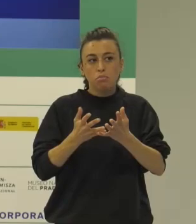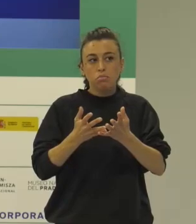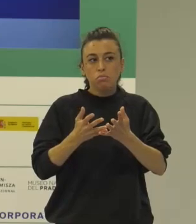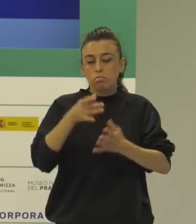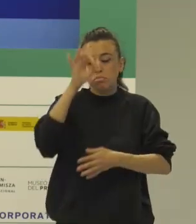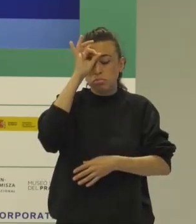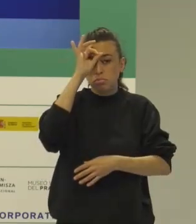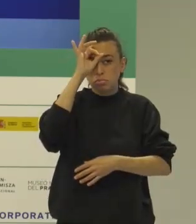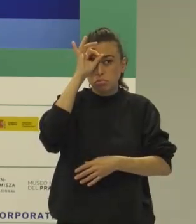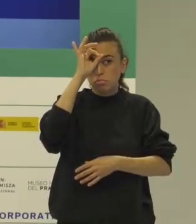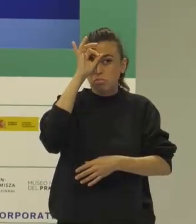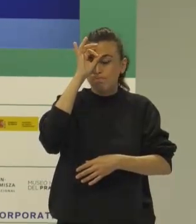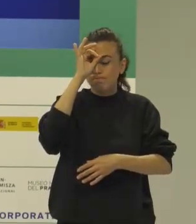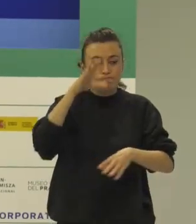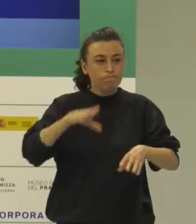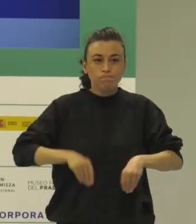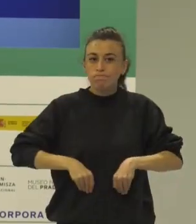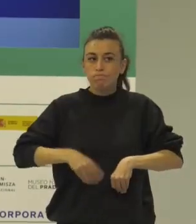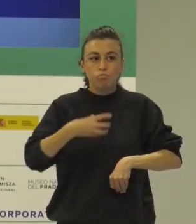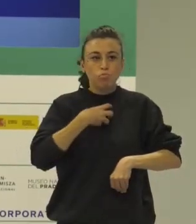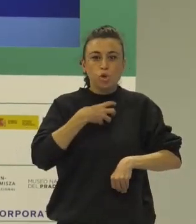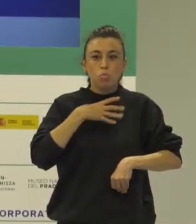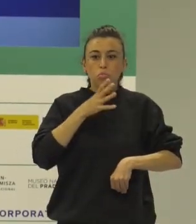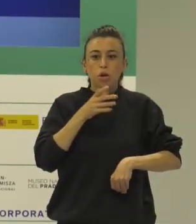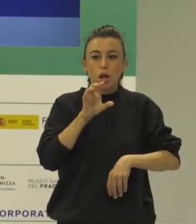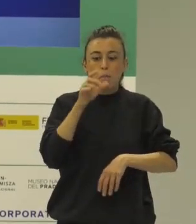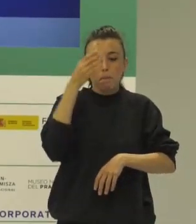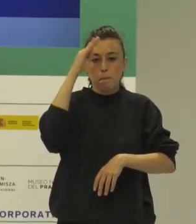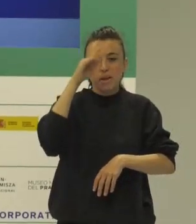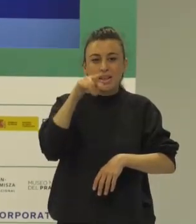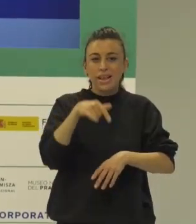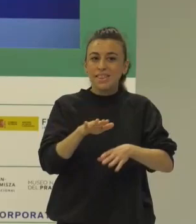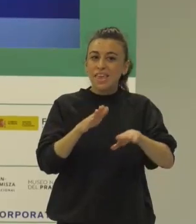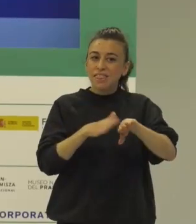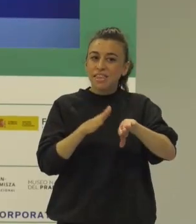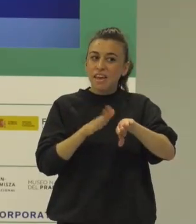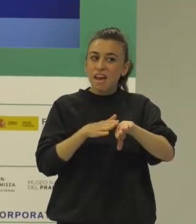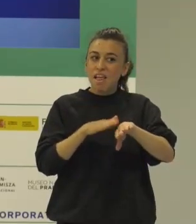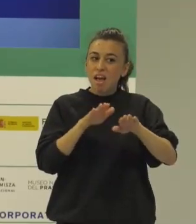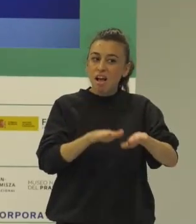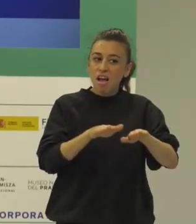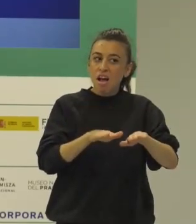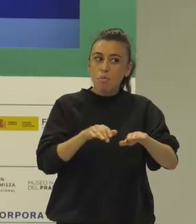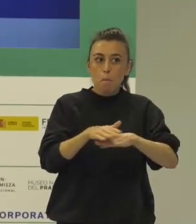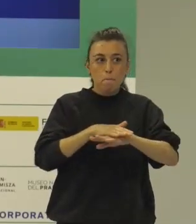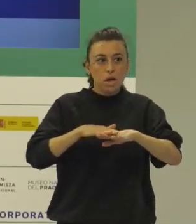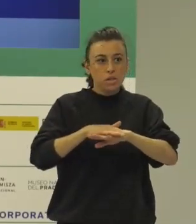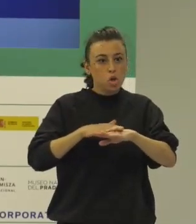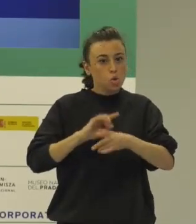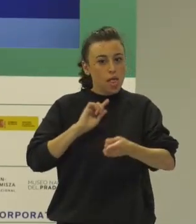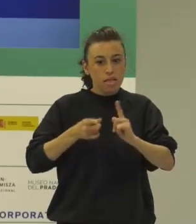Es inadmisible seguir aceptando que Cuba es de izquierda cuando básicamente es una dictadura con todas las